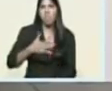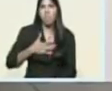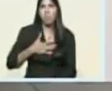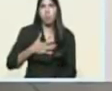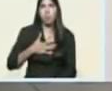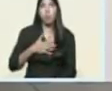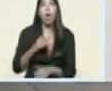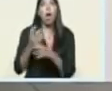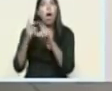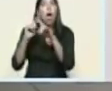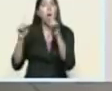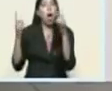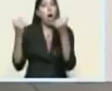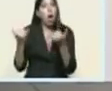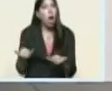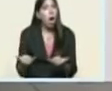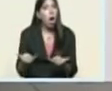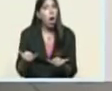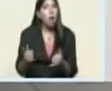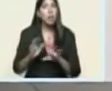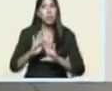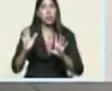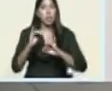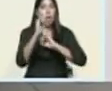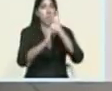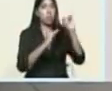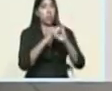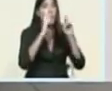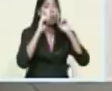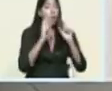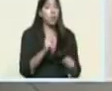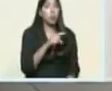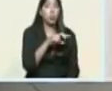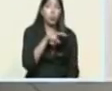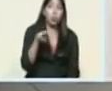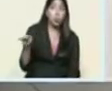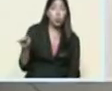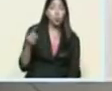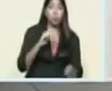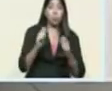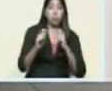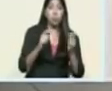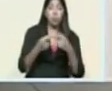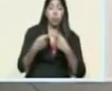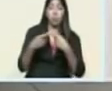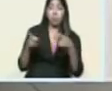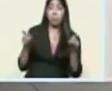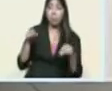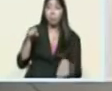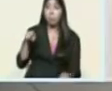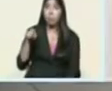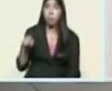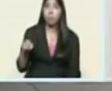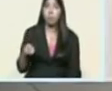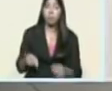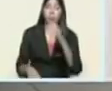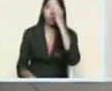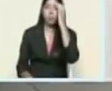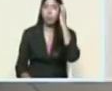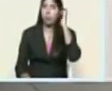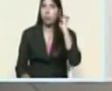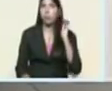Ya es un hecho reconocido inclusive por los analistas internacionales de los medios de comunicación adversos a la revolución